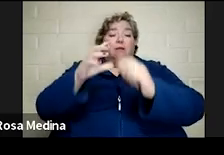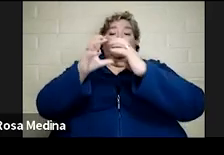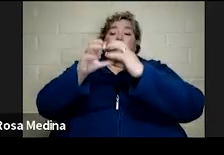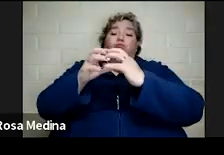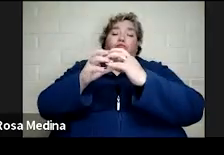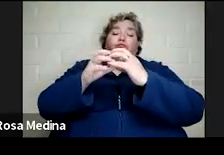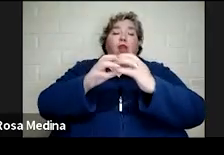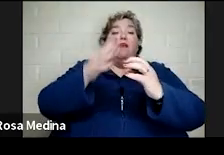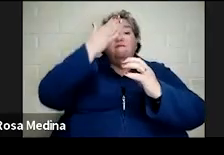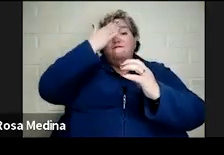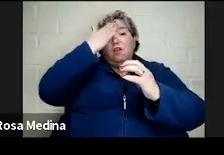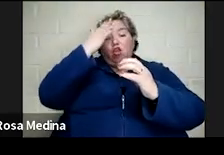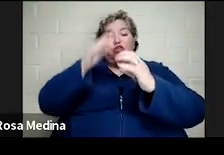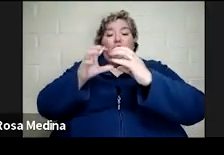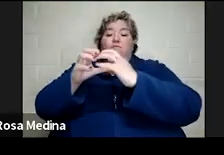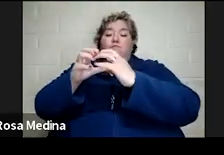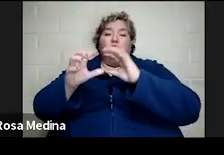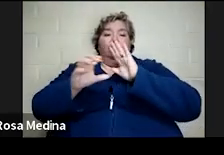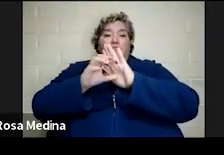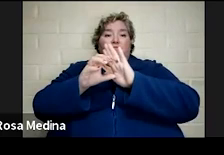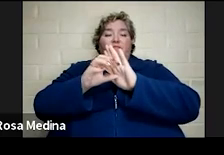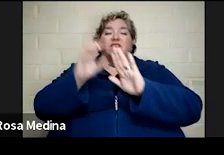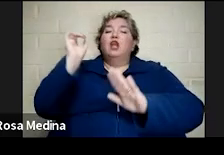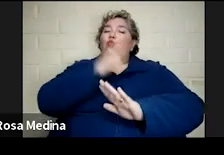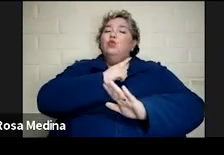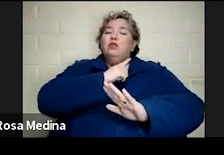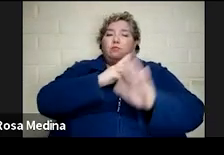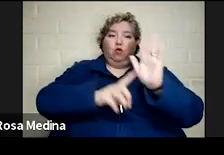frontal es lo que último se desarrolla, que es donde